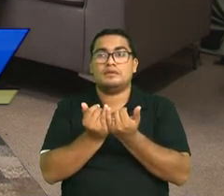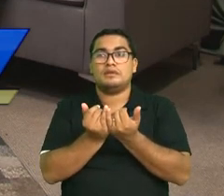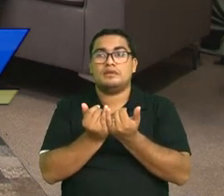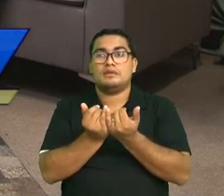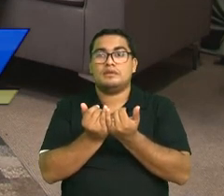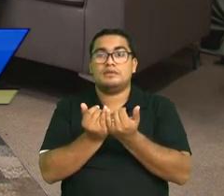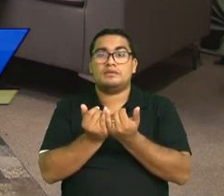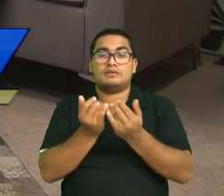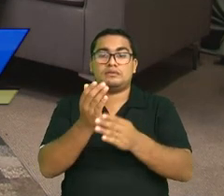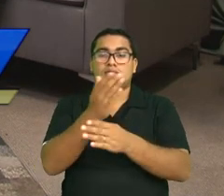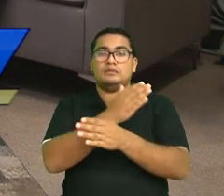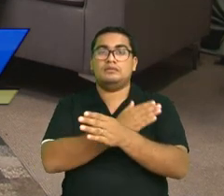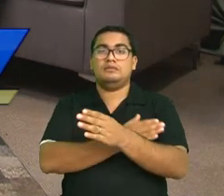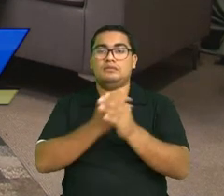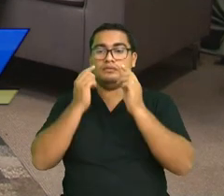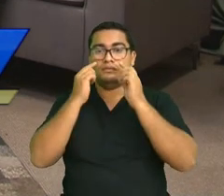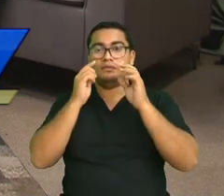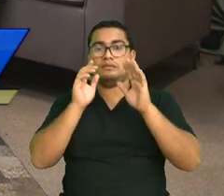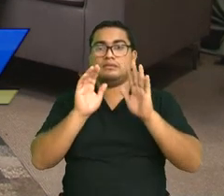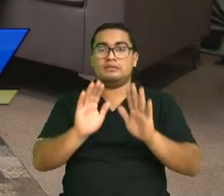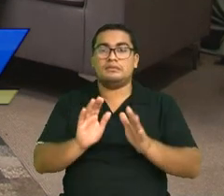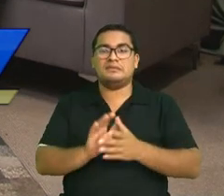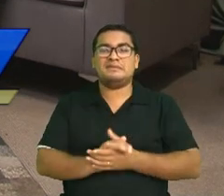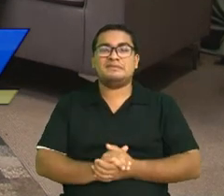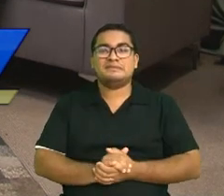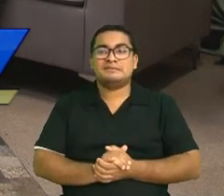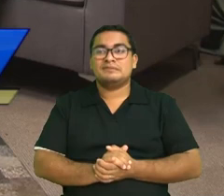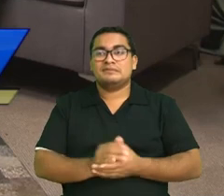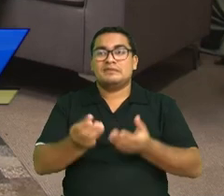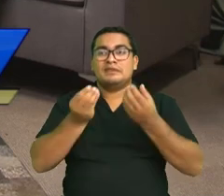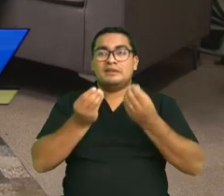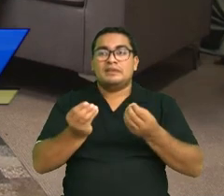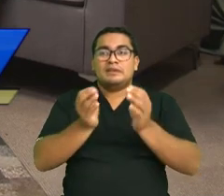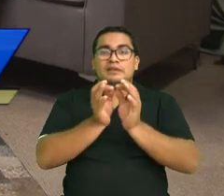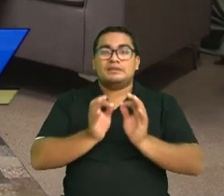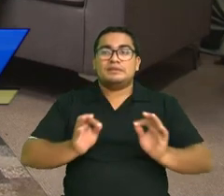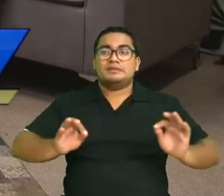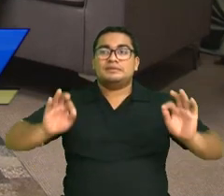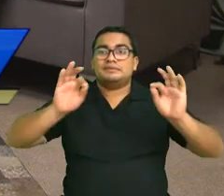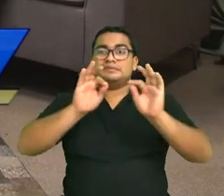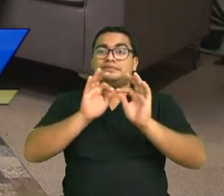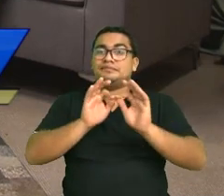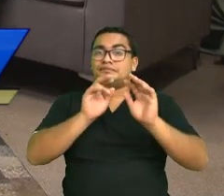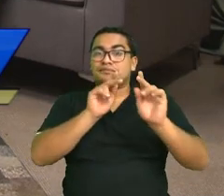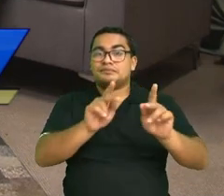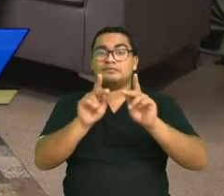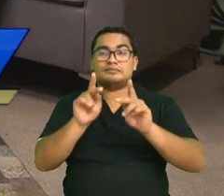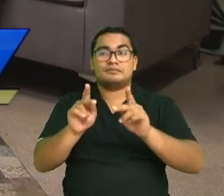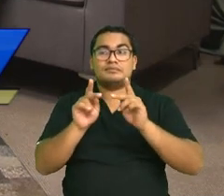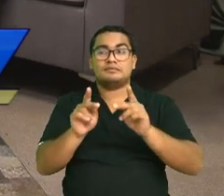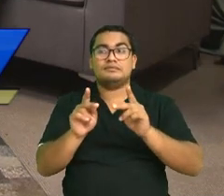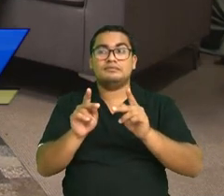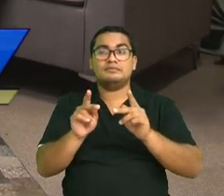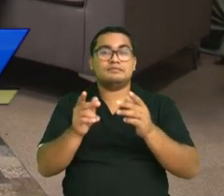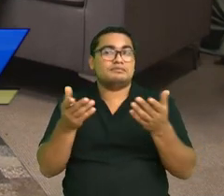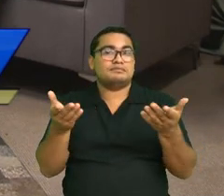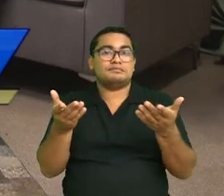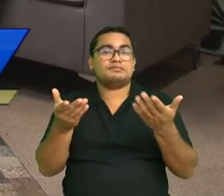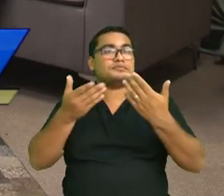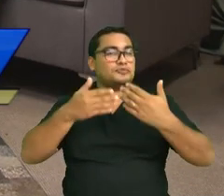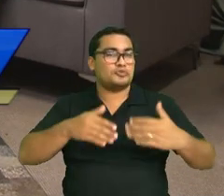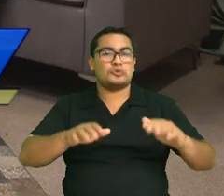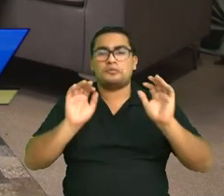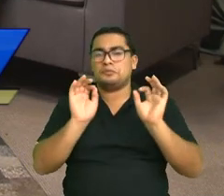en tiempo, claro, para que eso, sí, que es muy importante, pues, para que la gente no vea lo anormal como algo